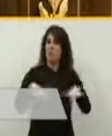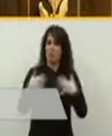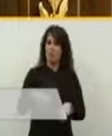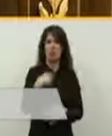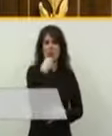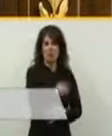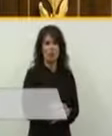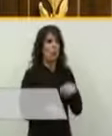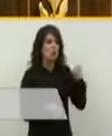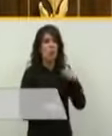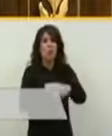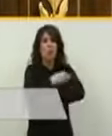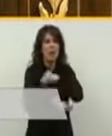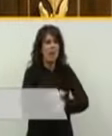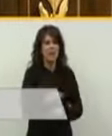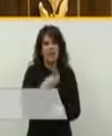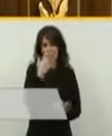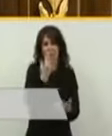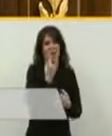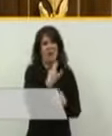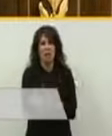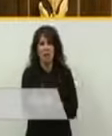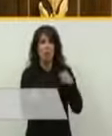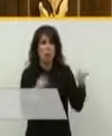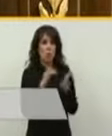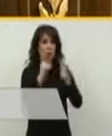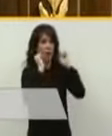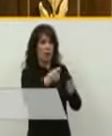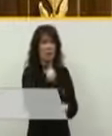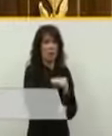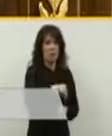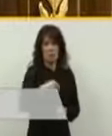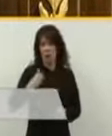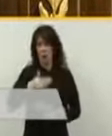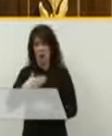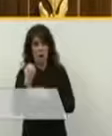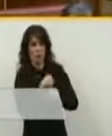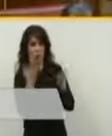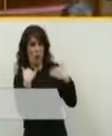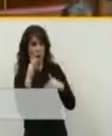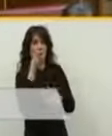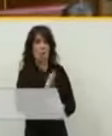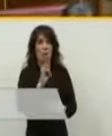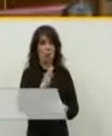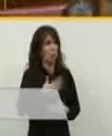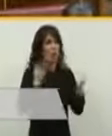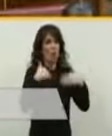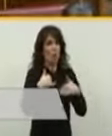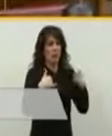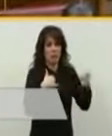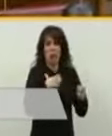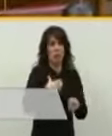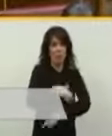impostura. Usted no podía ser investido sin el apoyo del Partido Popular o el de Podemos. Así es la aritmética. Yo no tengo la